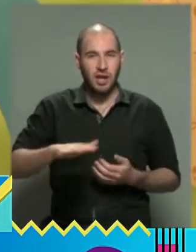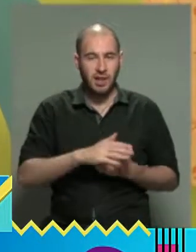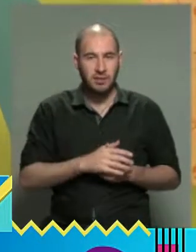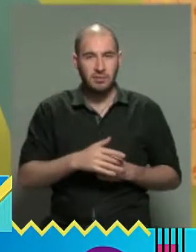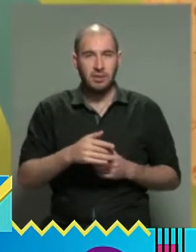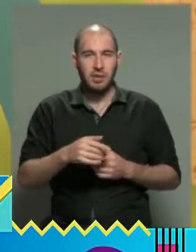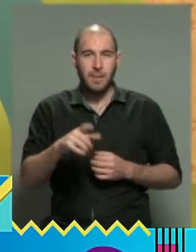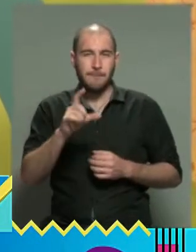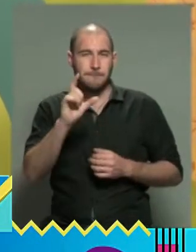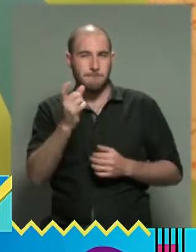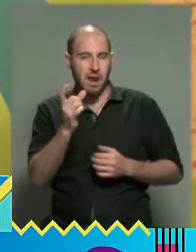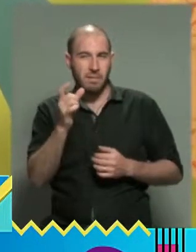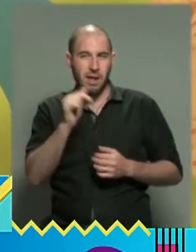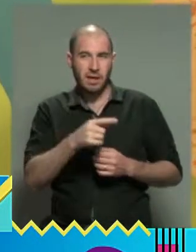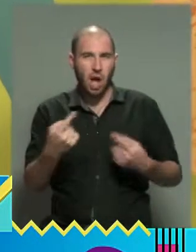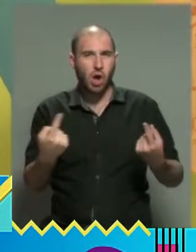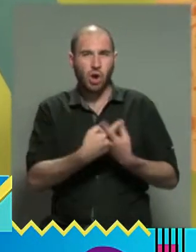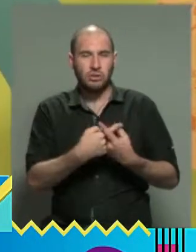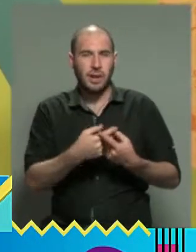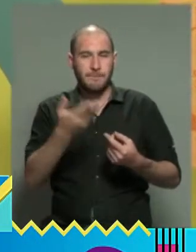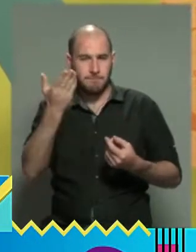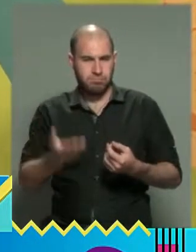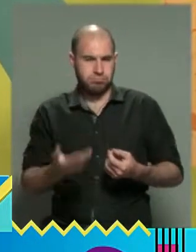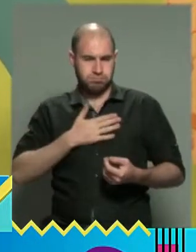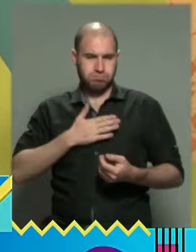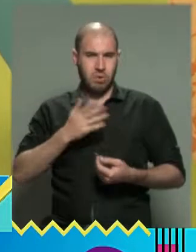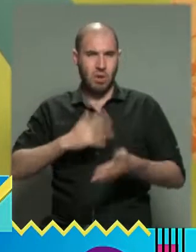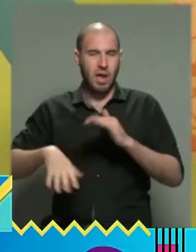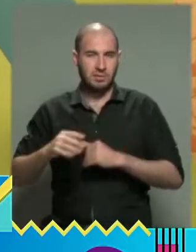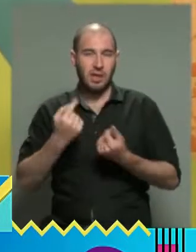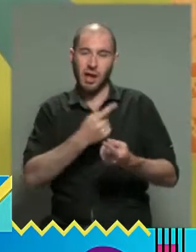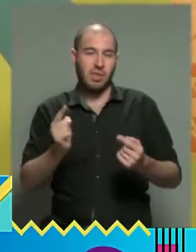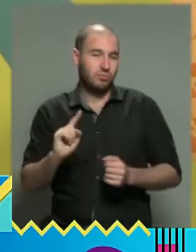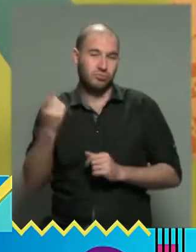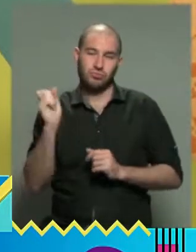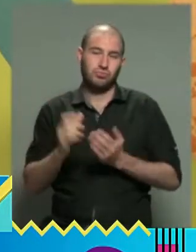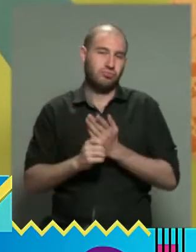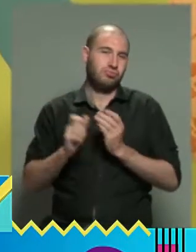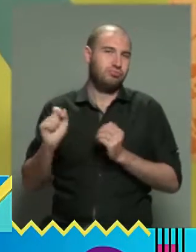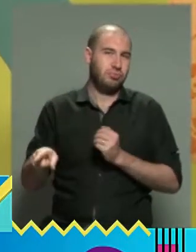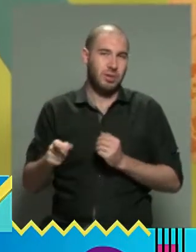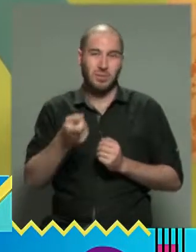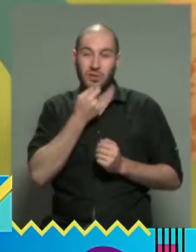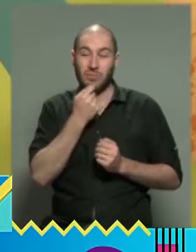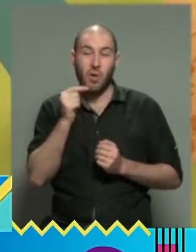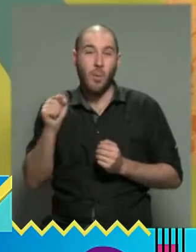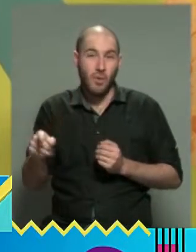un concepto totalmente contrario a la meritocracia, de que cada uno se la arregla individualmente. Es decir, si vos no tenés casa o